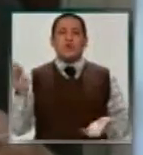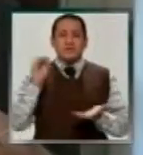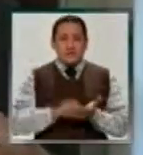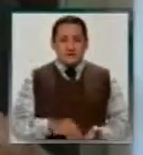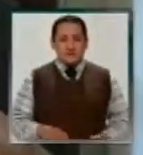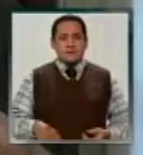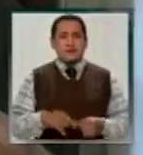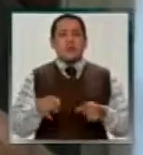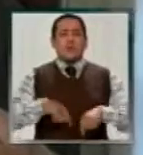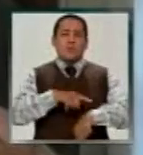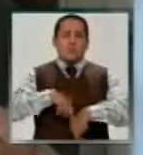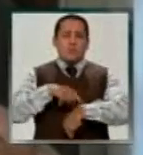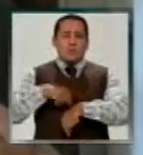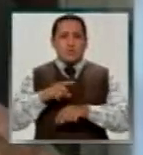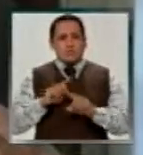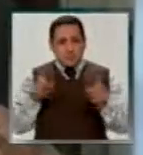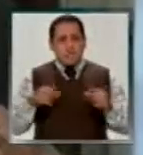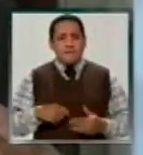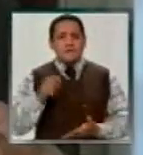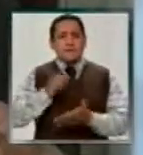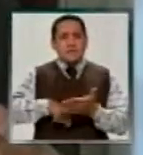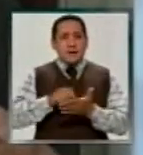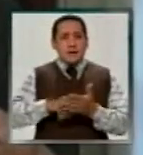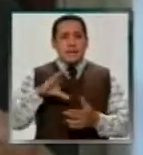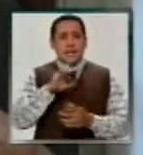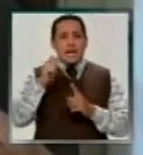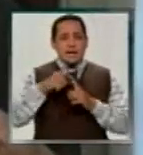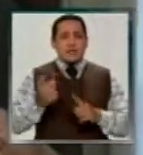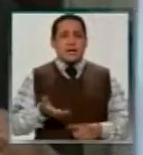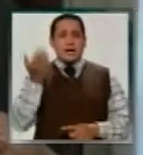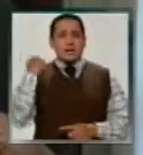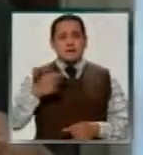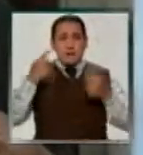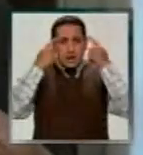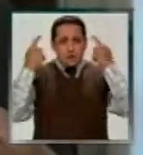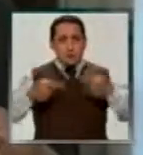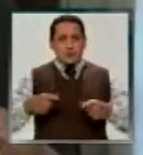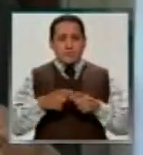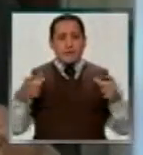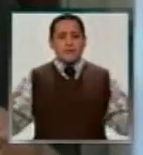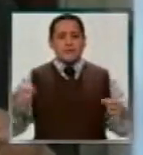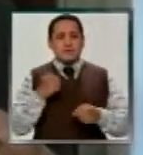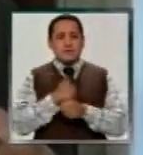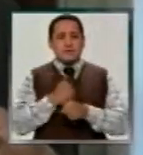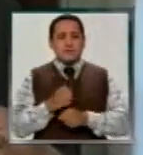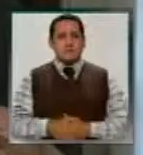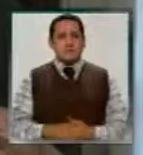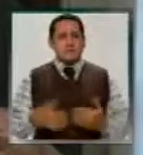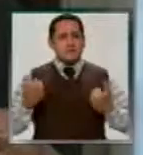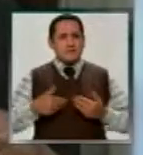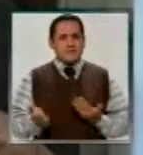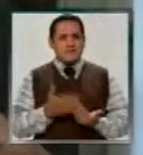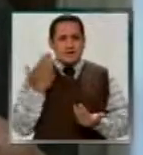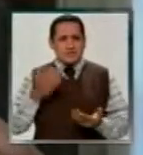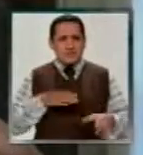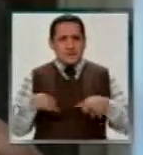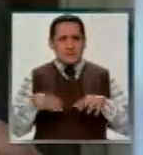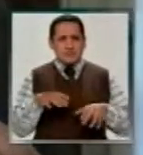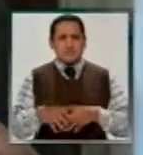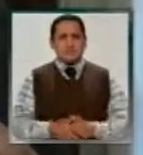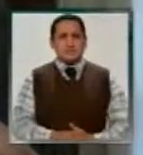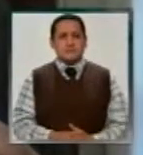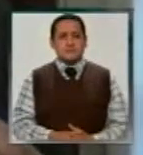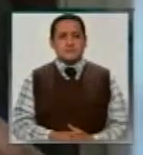episodios si solamente teníamos que firmar el acta anterior y fijar fecha para las mesas de trabajo entonces siendo algo tan sencillo de hacer